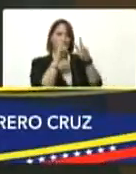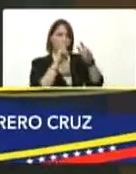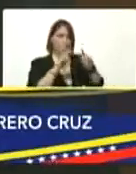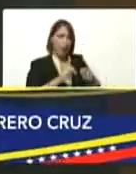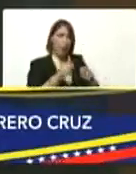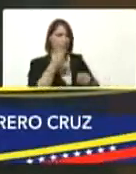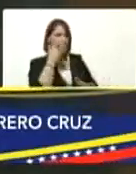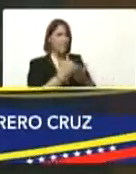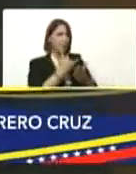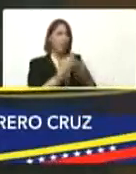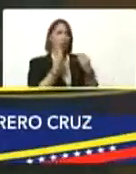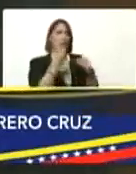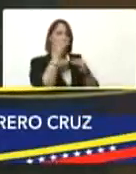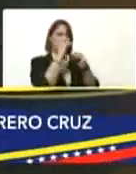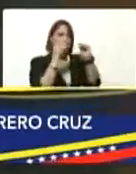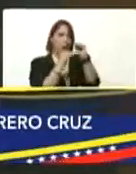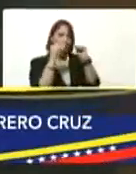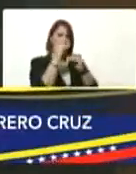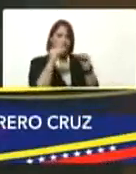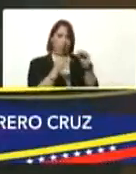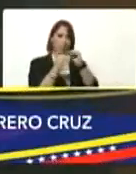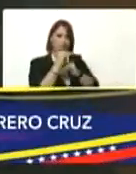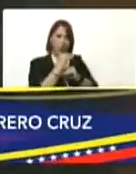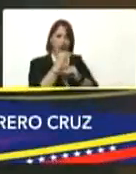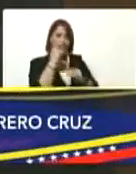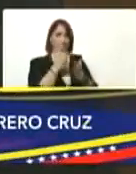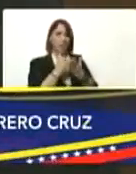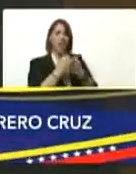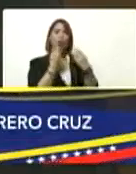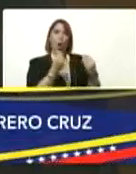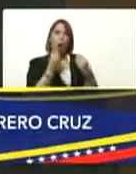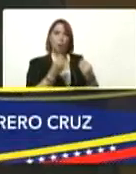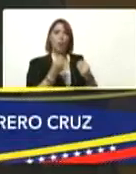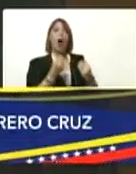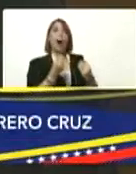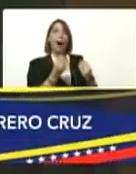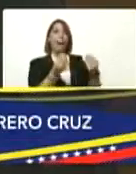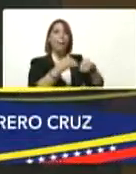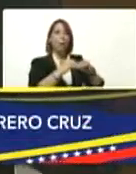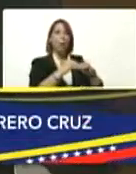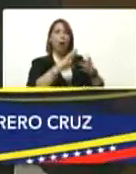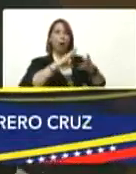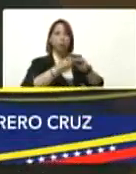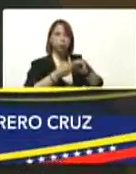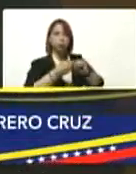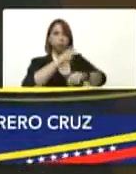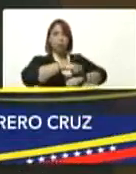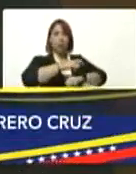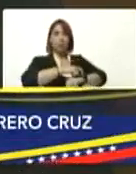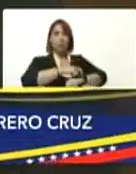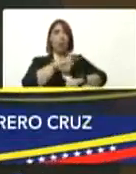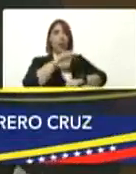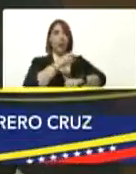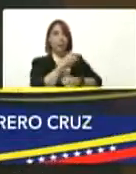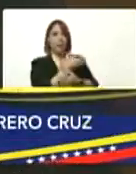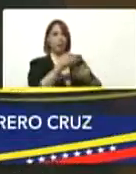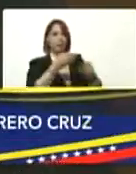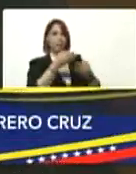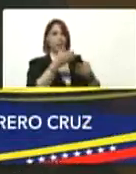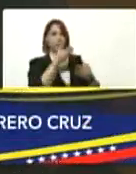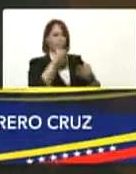ajustamos precisamente a estos tiempos. Pero no para debilitar ese convenio, no, es para perfeccionarlo y